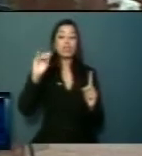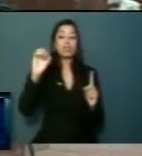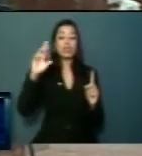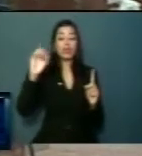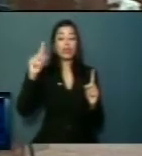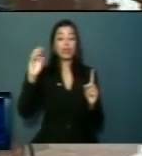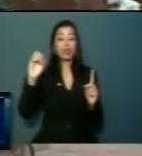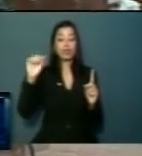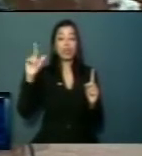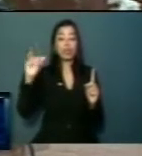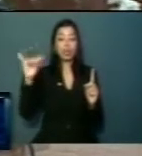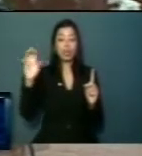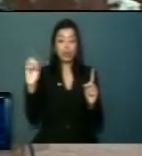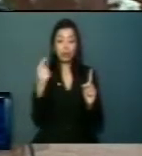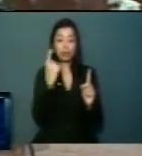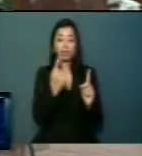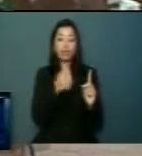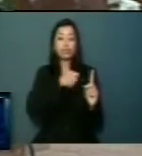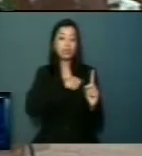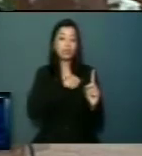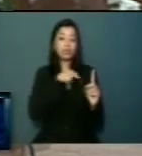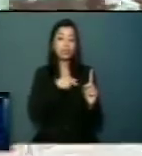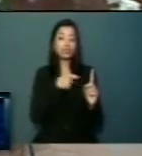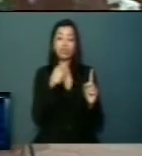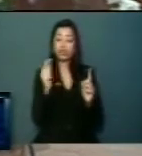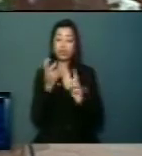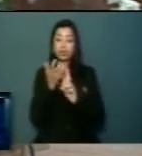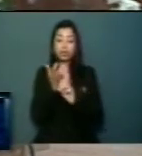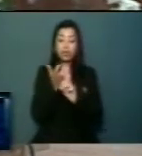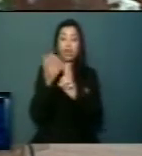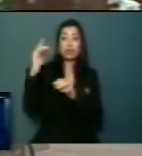Cámbara y honorable delegación que le acompaña,